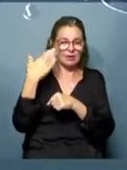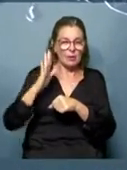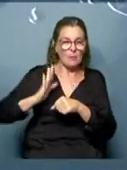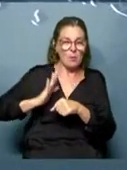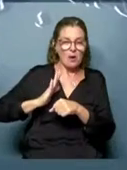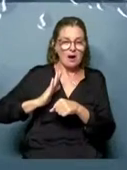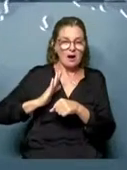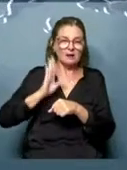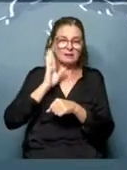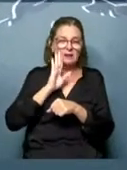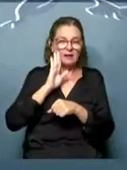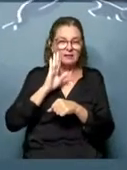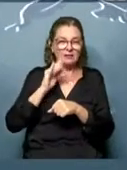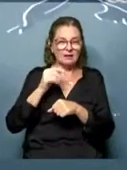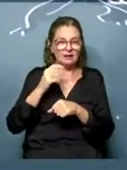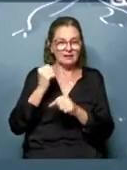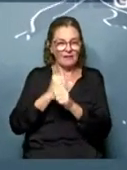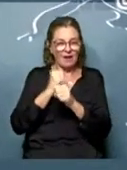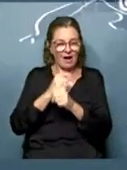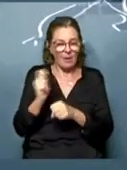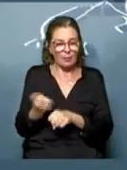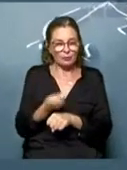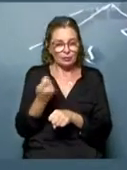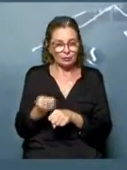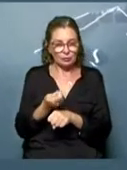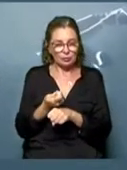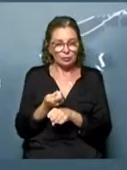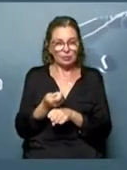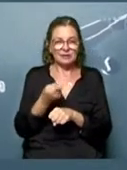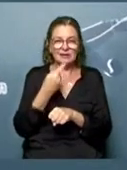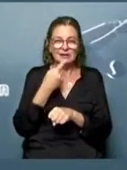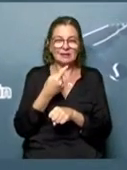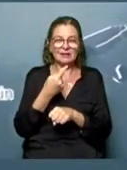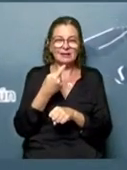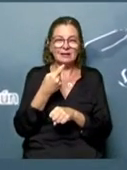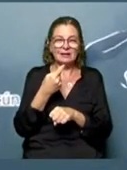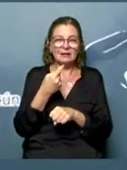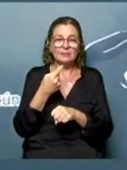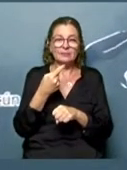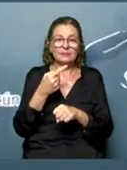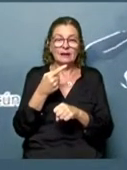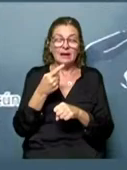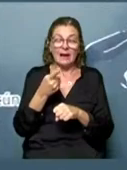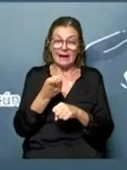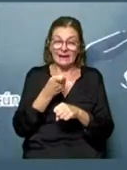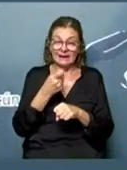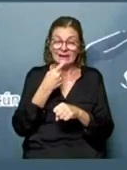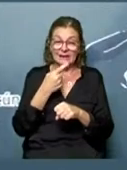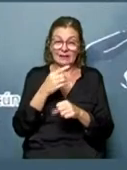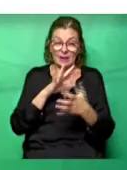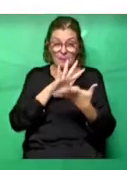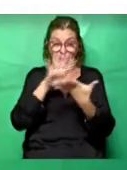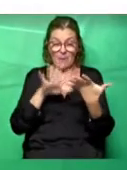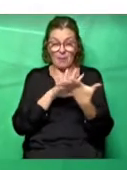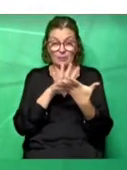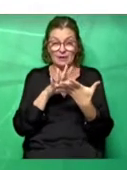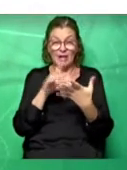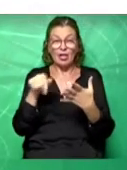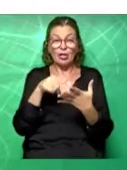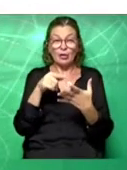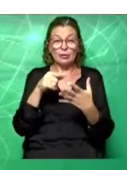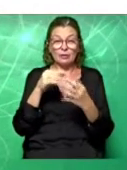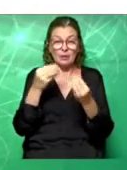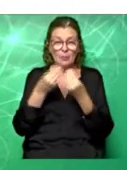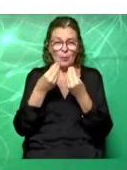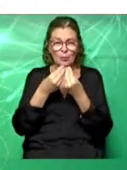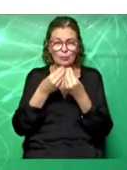que ejercía la prostitución. Costa Bonino sostiene en una publicación en la red social X que el mapa muestra cuál es el origen de los miles de